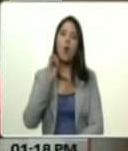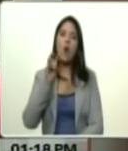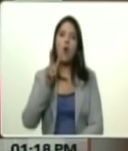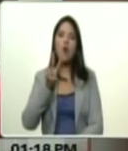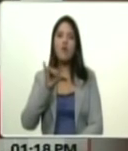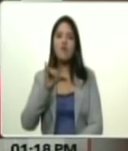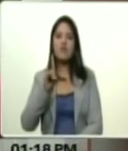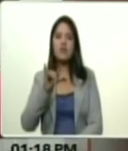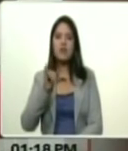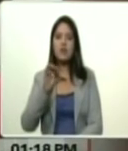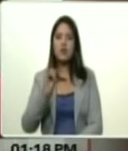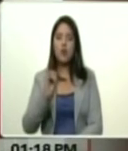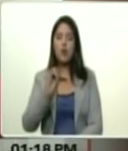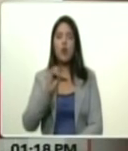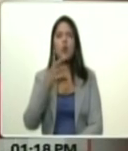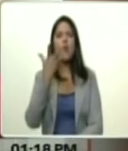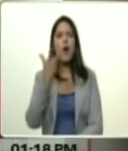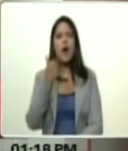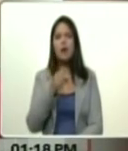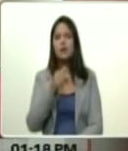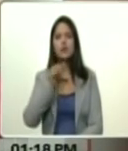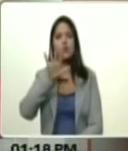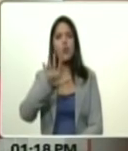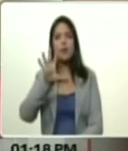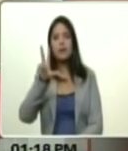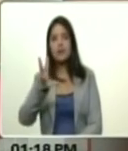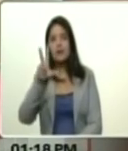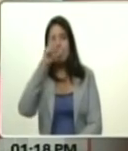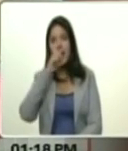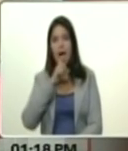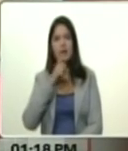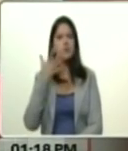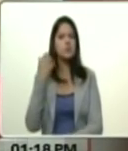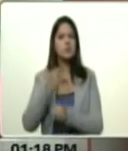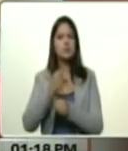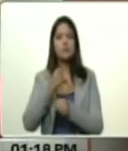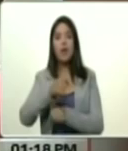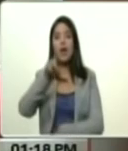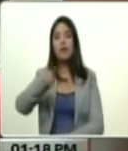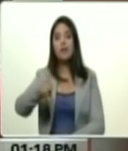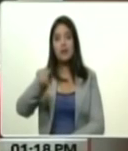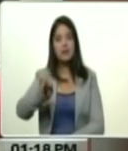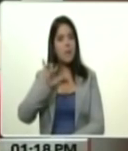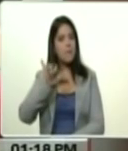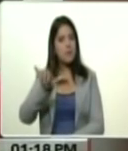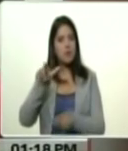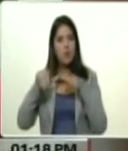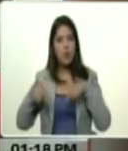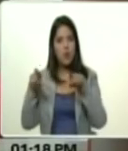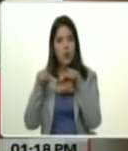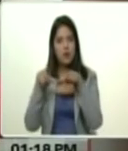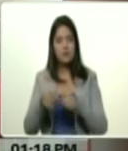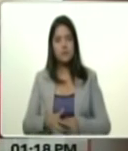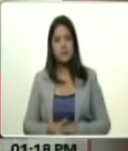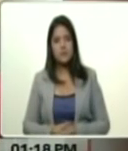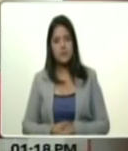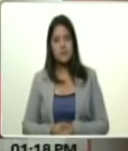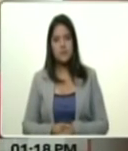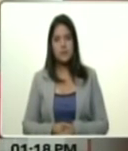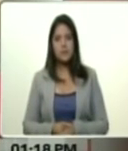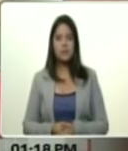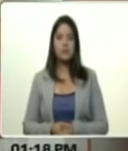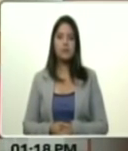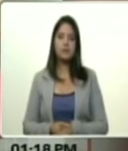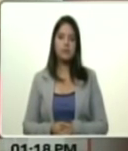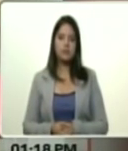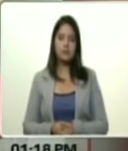Colmenares, de 53 años de edad, de profesión taxista, en el mismo sitio, ¿no? Quiero acotar que